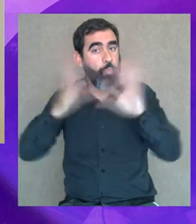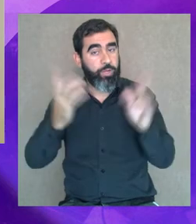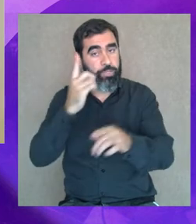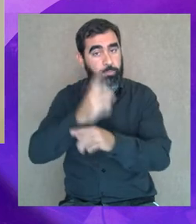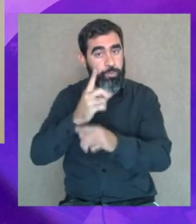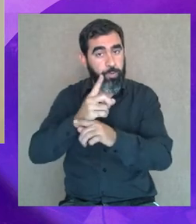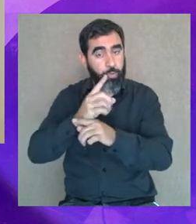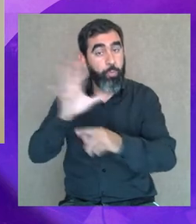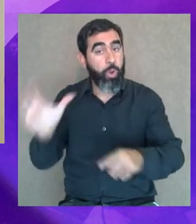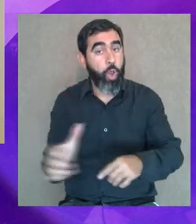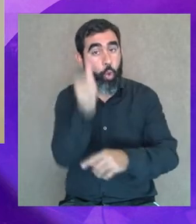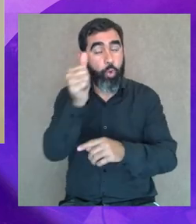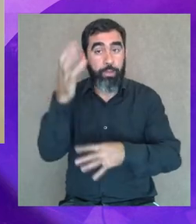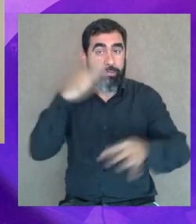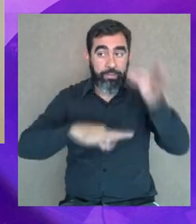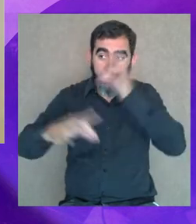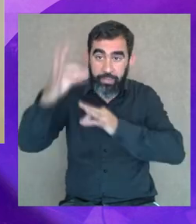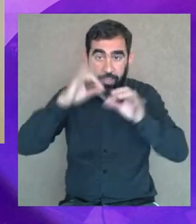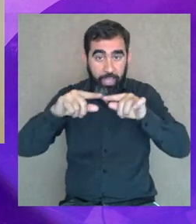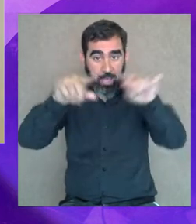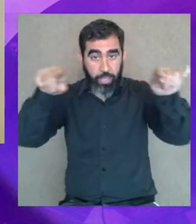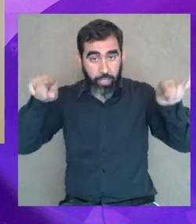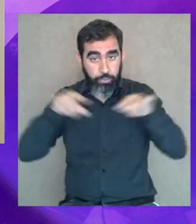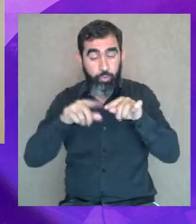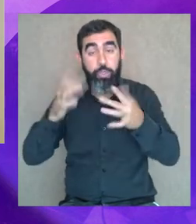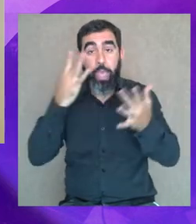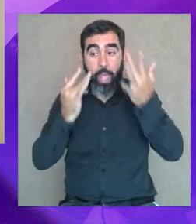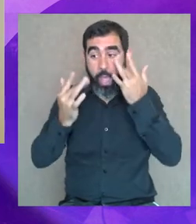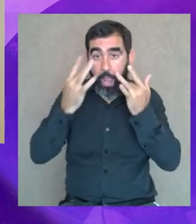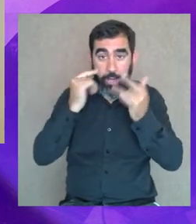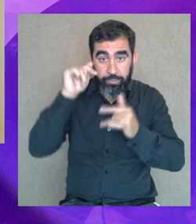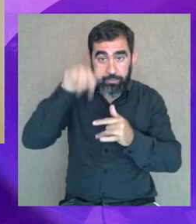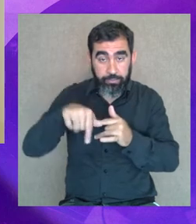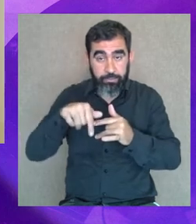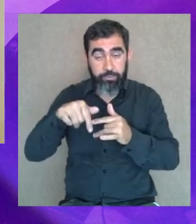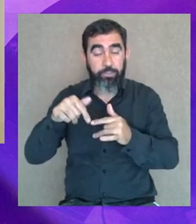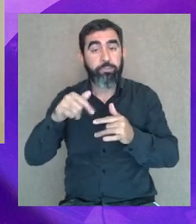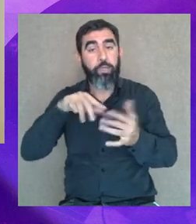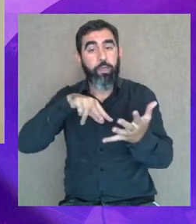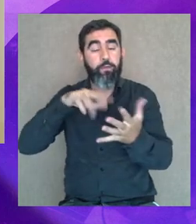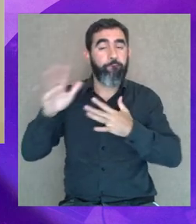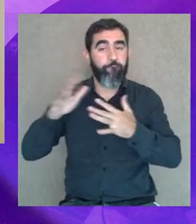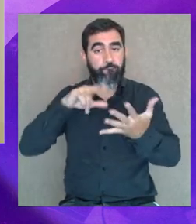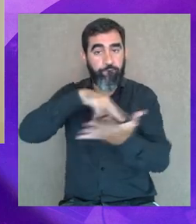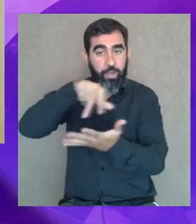por conseguir un teatro y los artistas y acá habló del artista